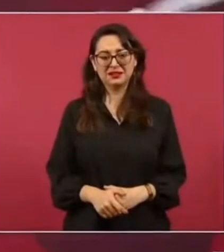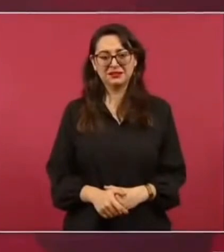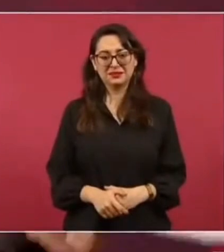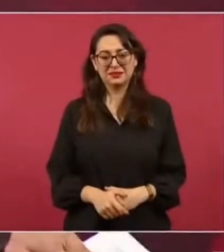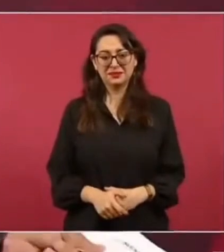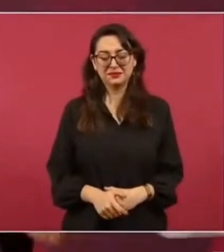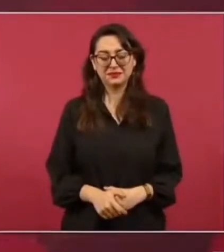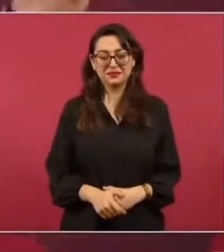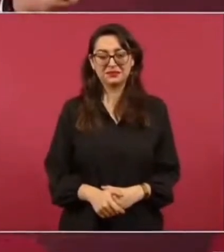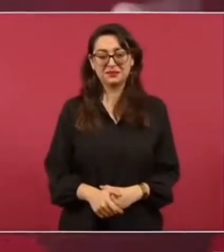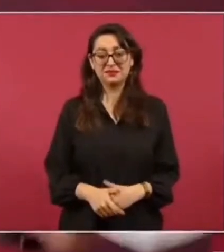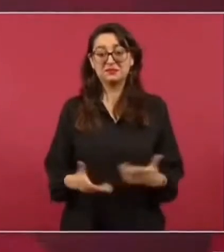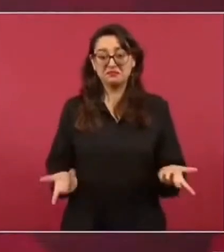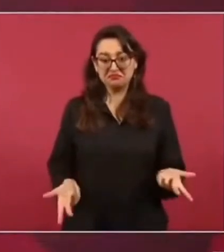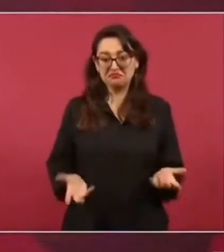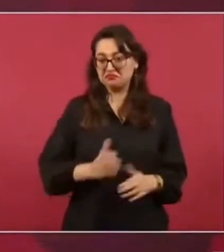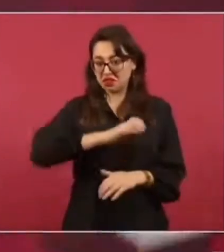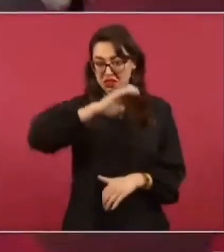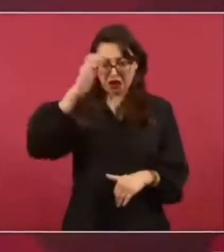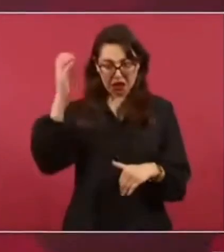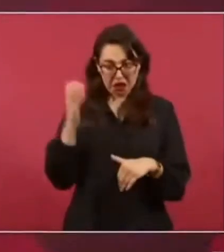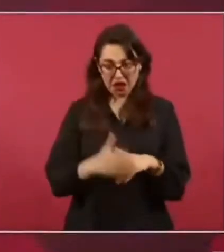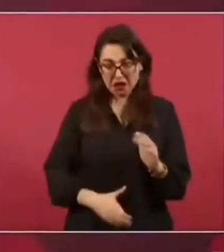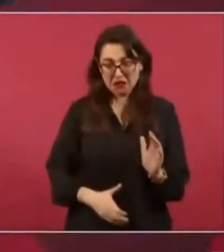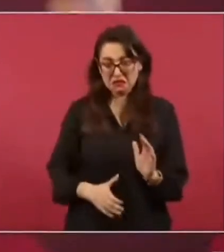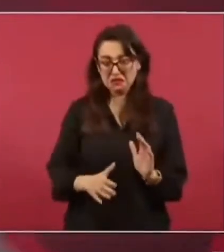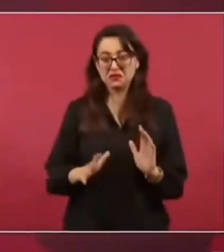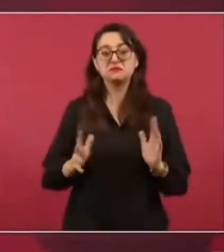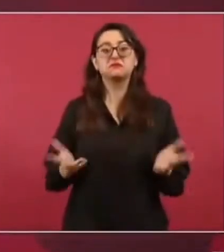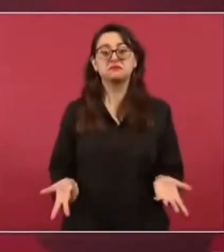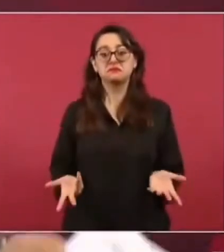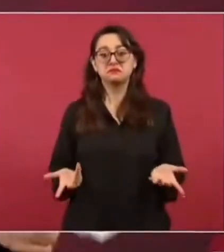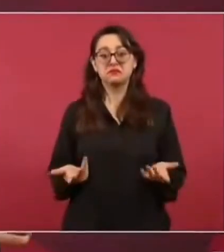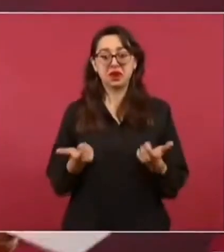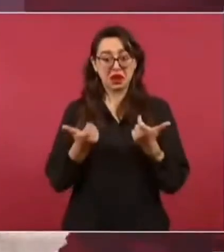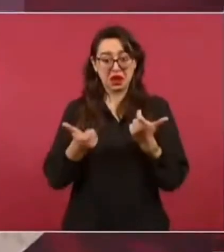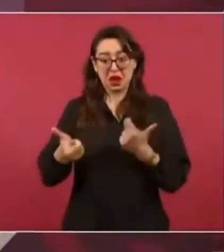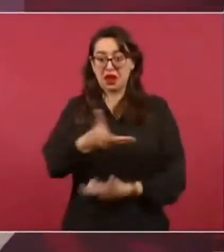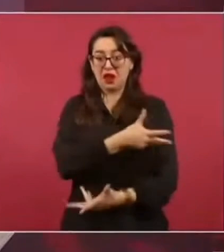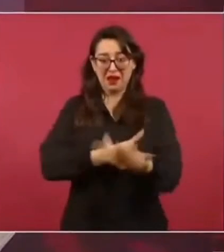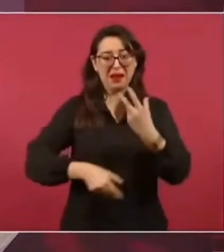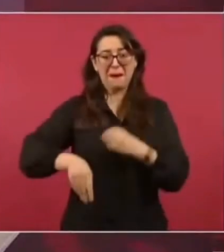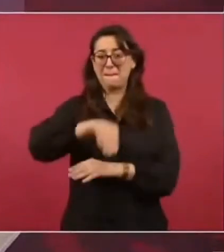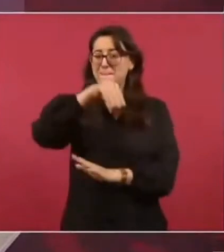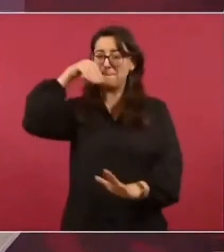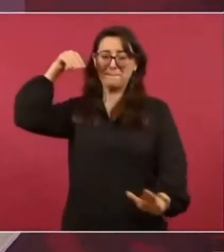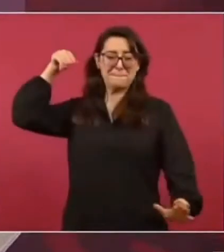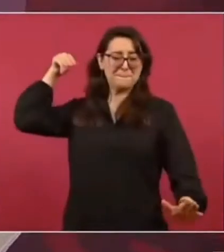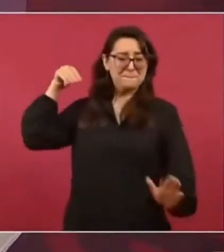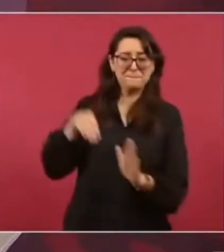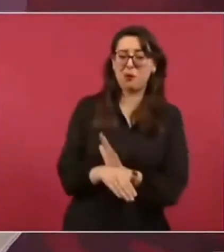Por si fuese poco, termina su sexenio, se cae la economía.